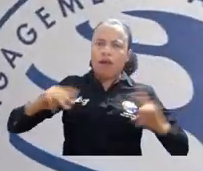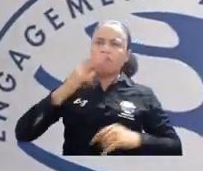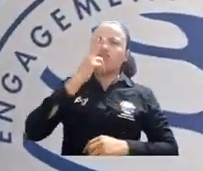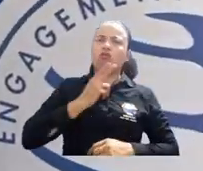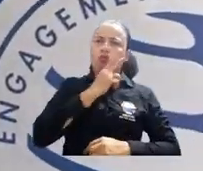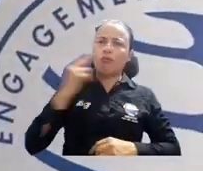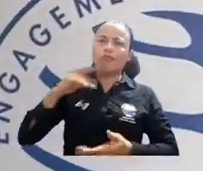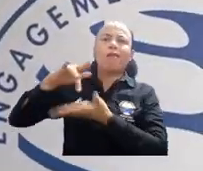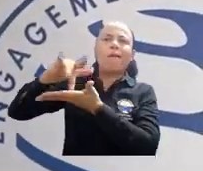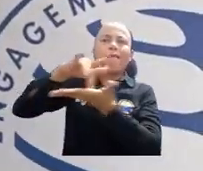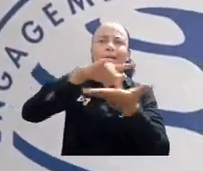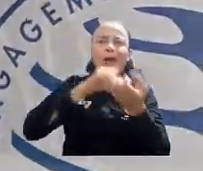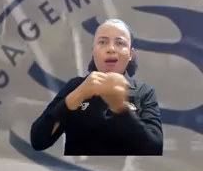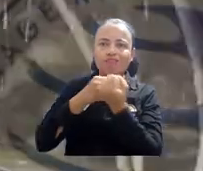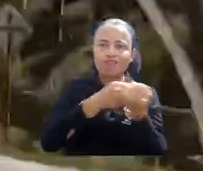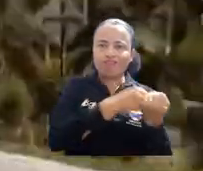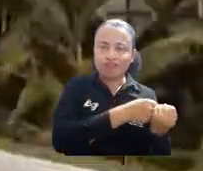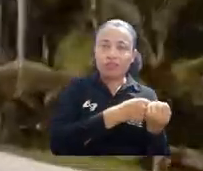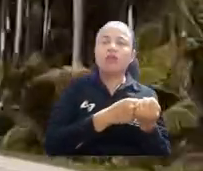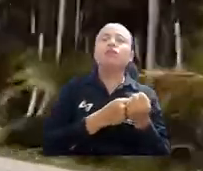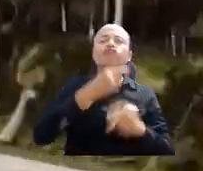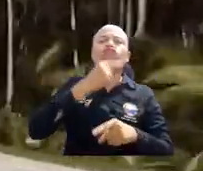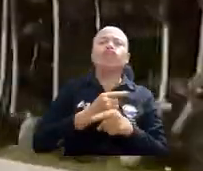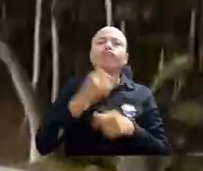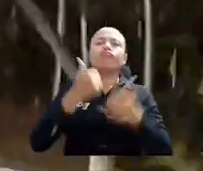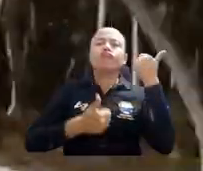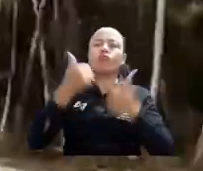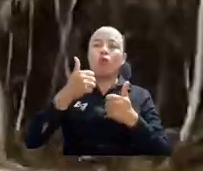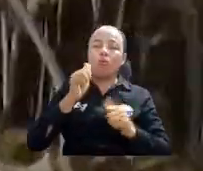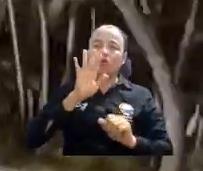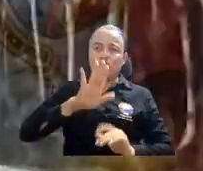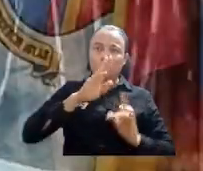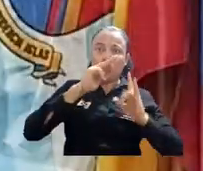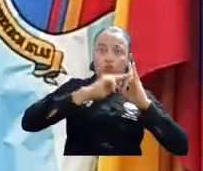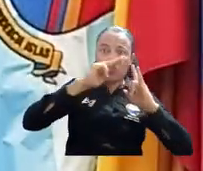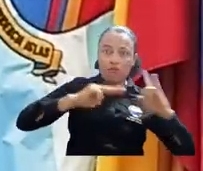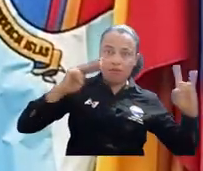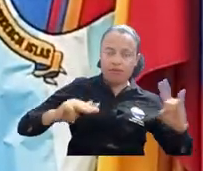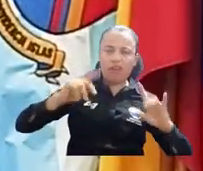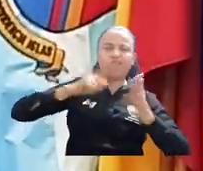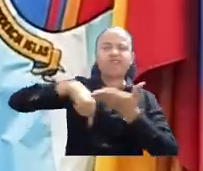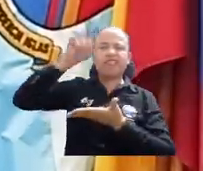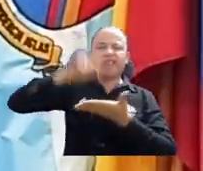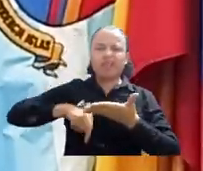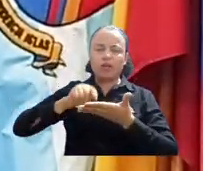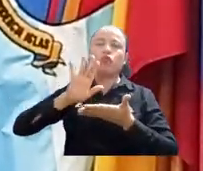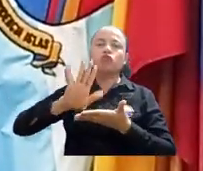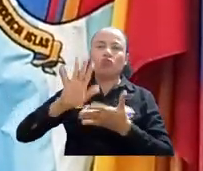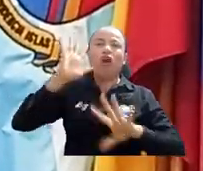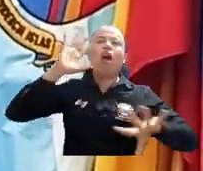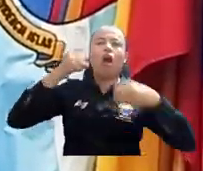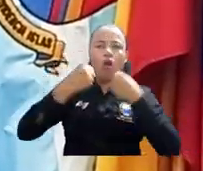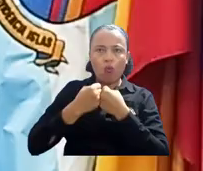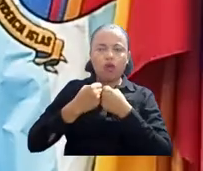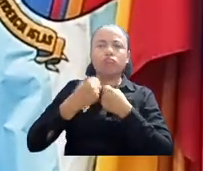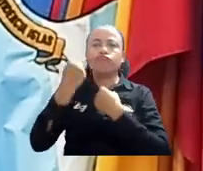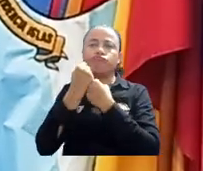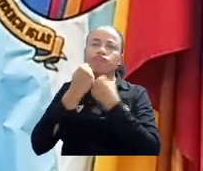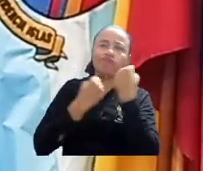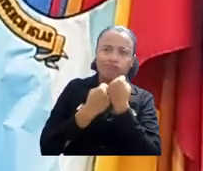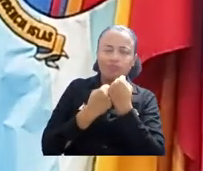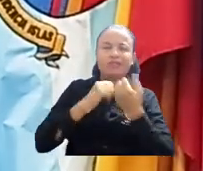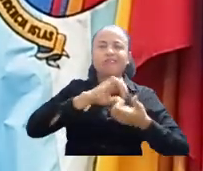Cumpliendo con el compromiso institucional de hacer presencia en los territorios, la Universidad del Magdalena materializó con la firma de convenio marco